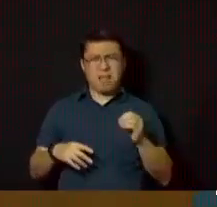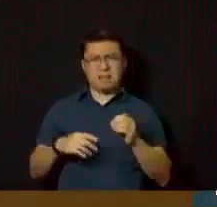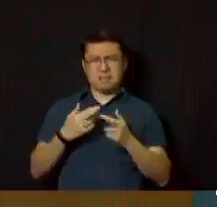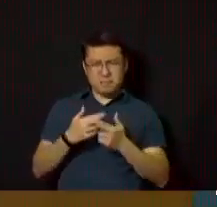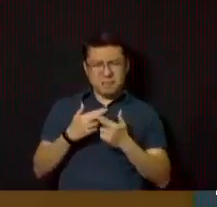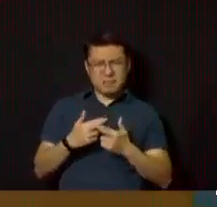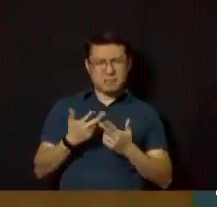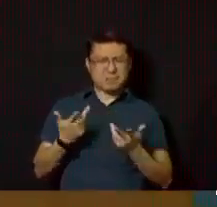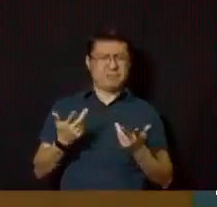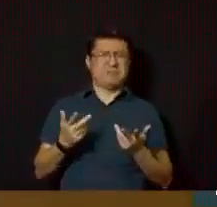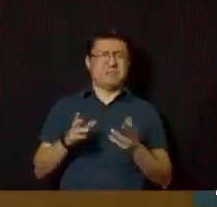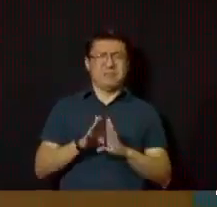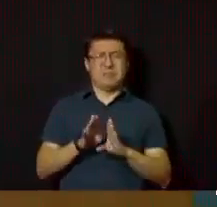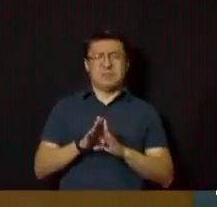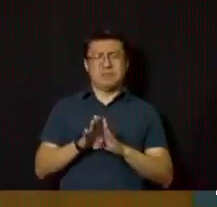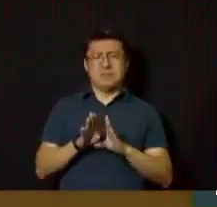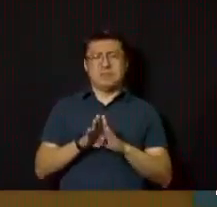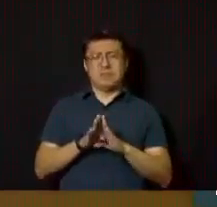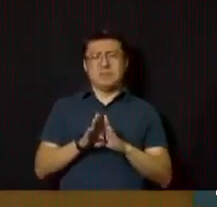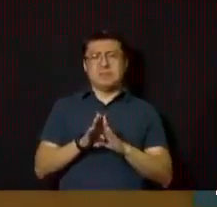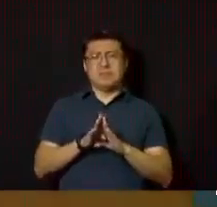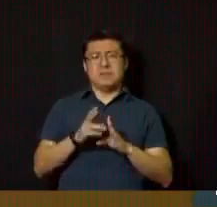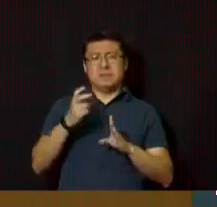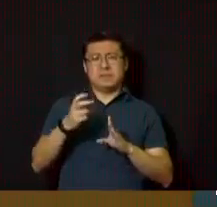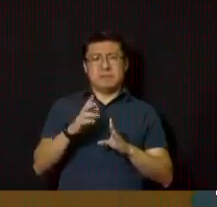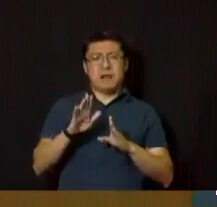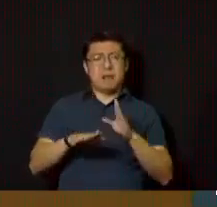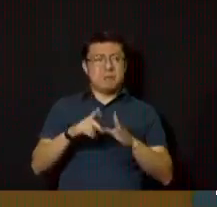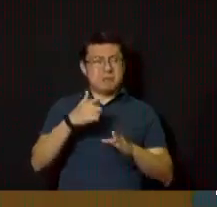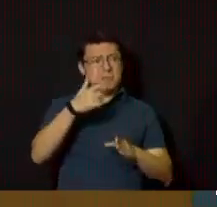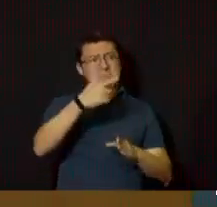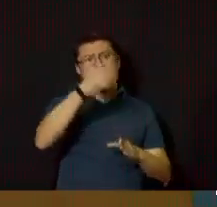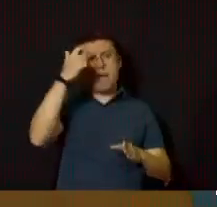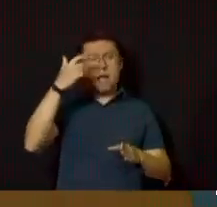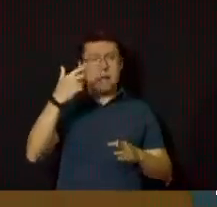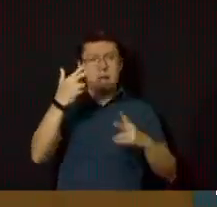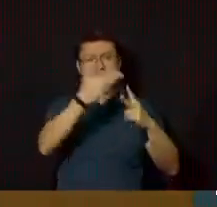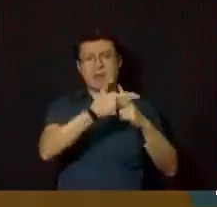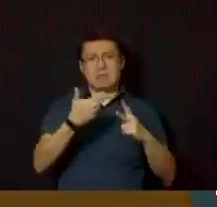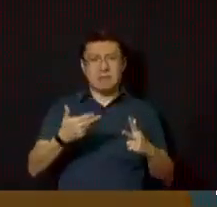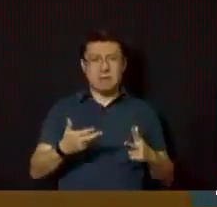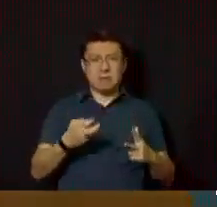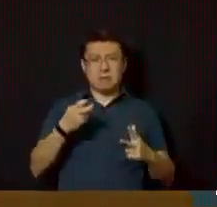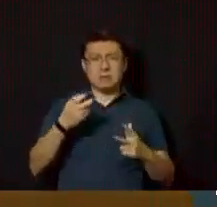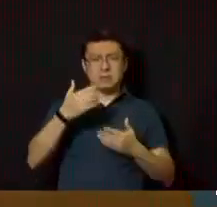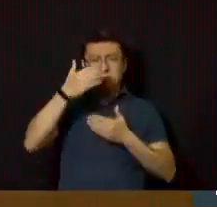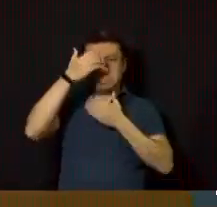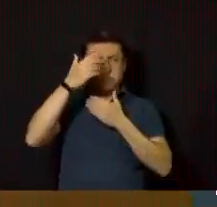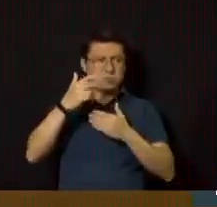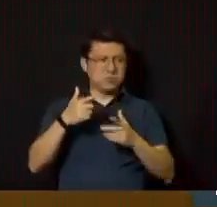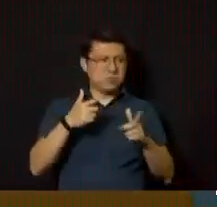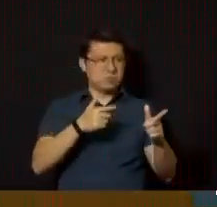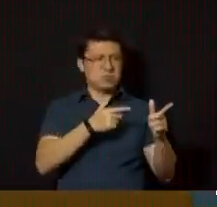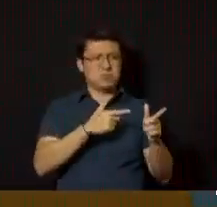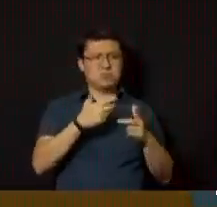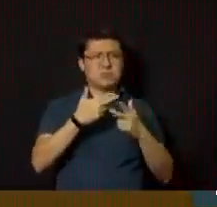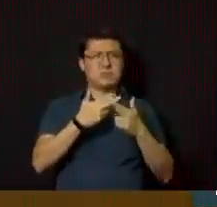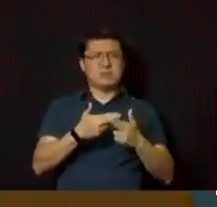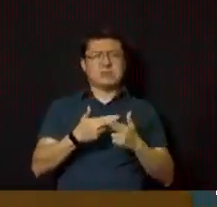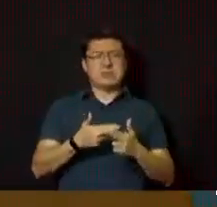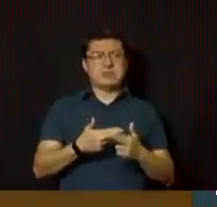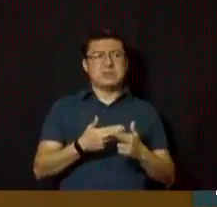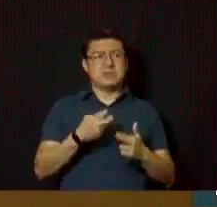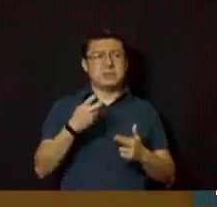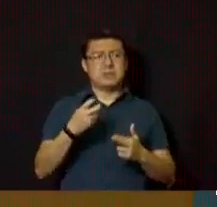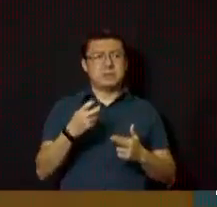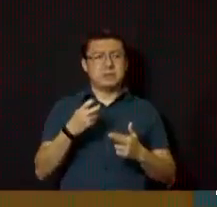Porque yo he visto que los mataban, ¿no? El terrorismo y toda esa cosa. Y eso hace